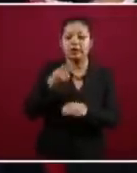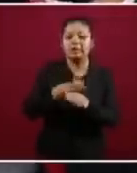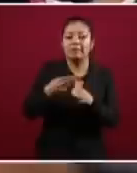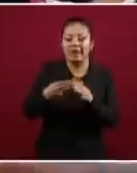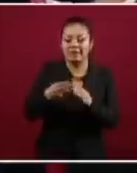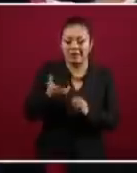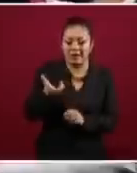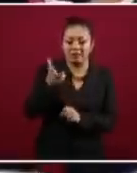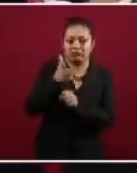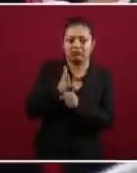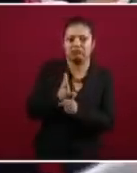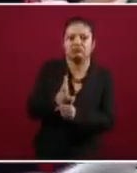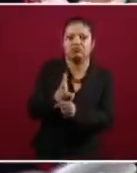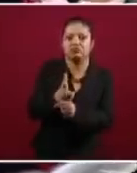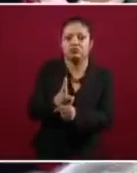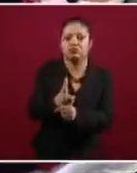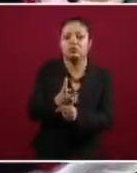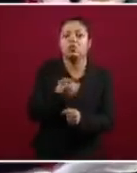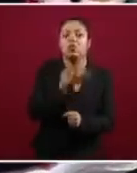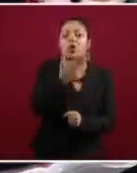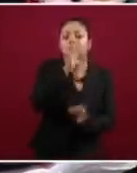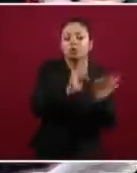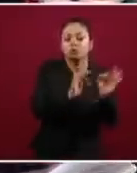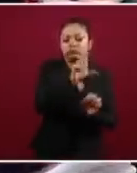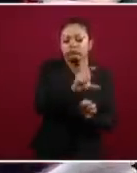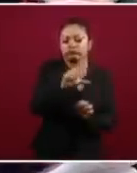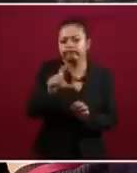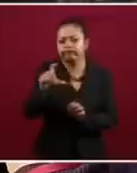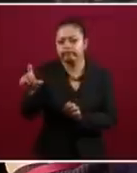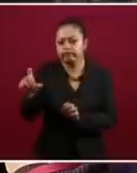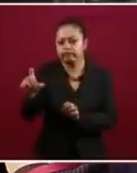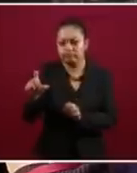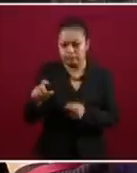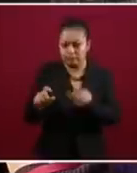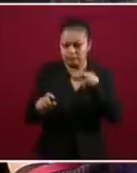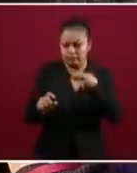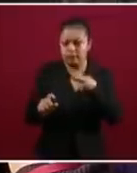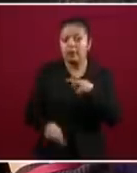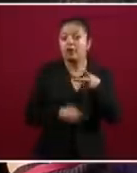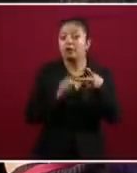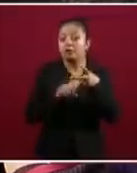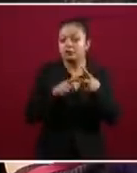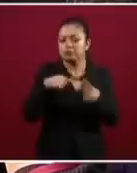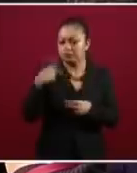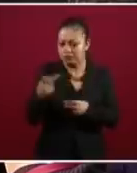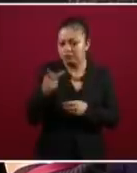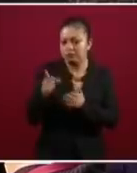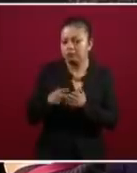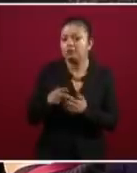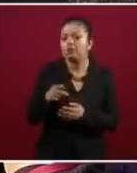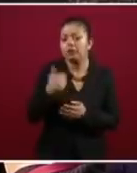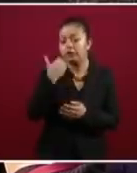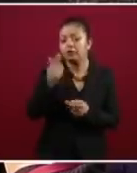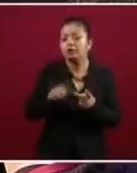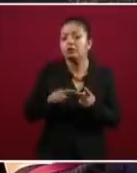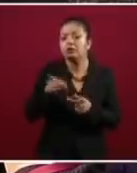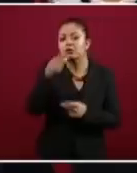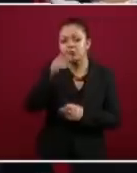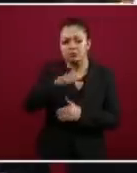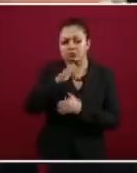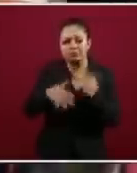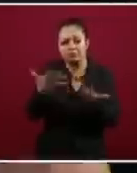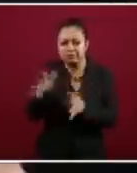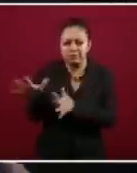rodante. ¿Qué porcentaje va a tener de participación cada parte? Segunda, señor presidente, usted comentó ahorita que la fecha de terminación será